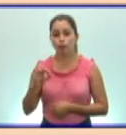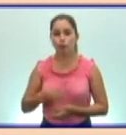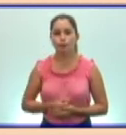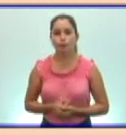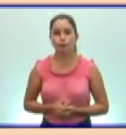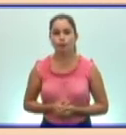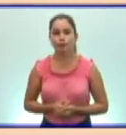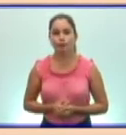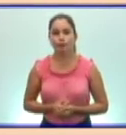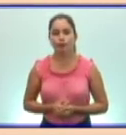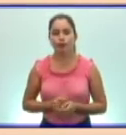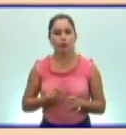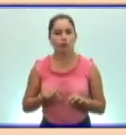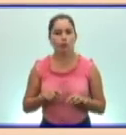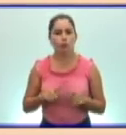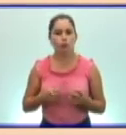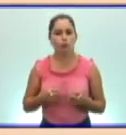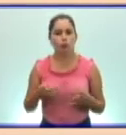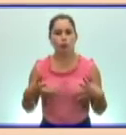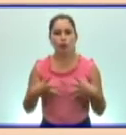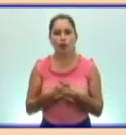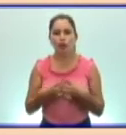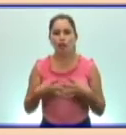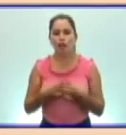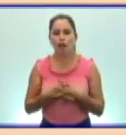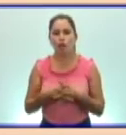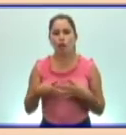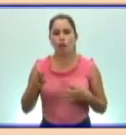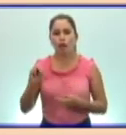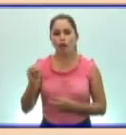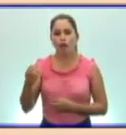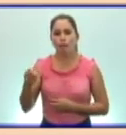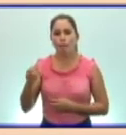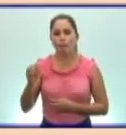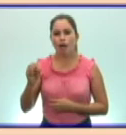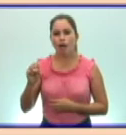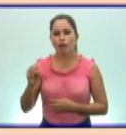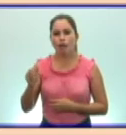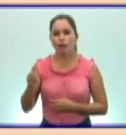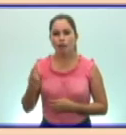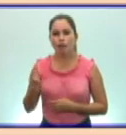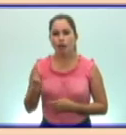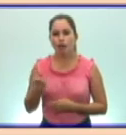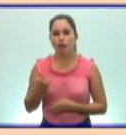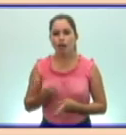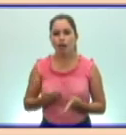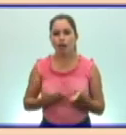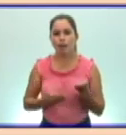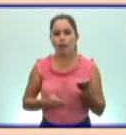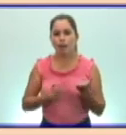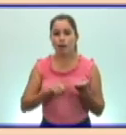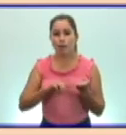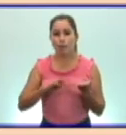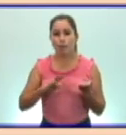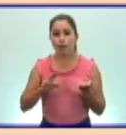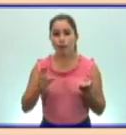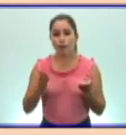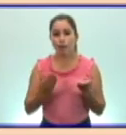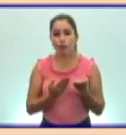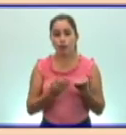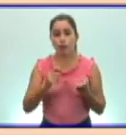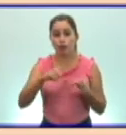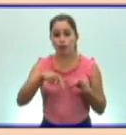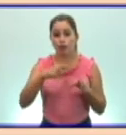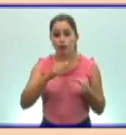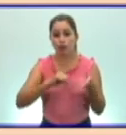por supuesto, podemos plantearnos esta relación. La masa de la parte entre la masa del todo, que sería la disolución, pues